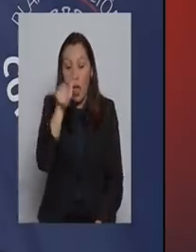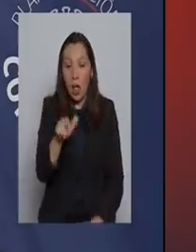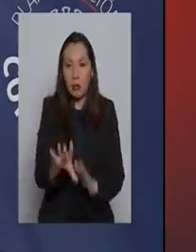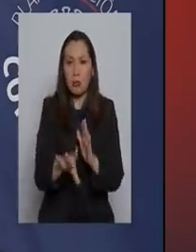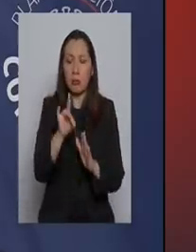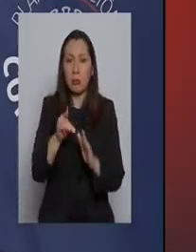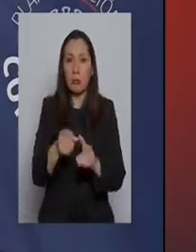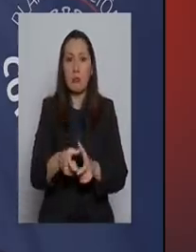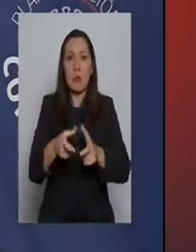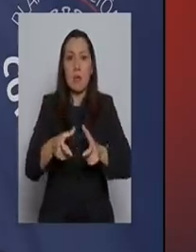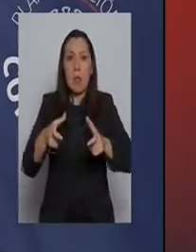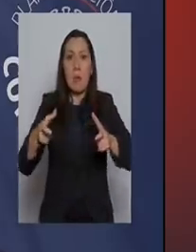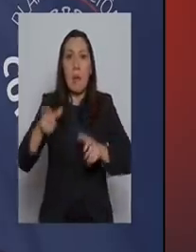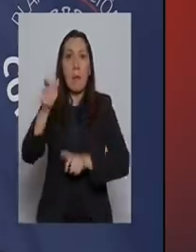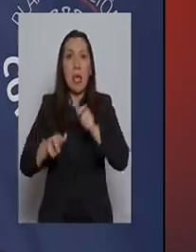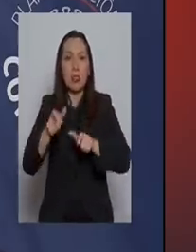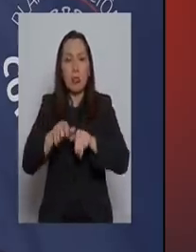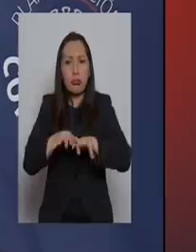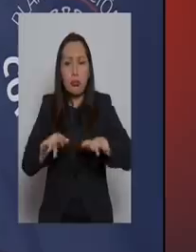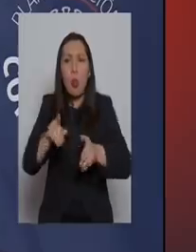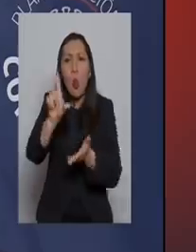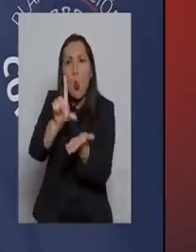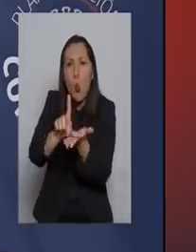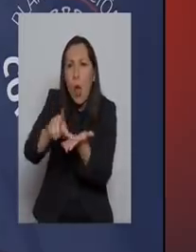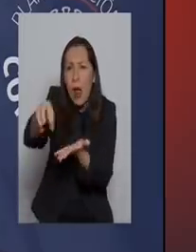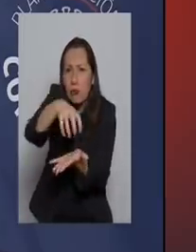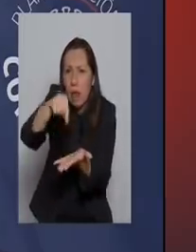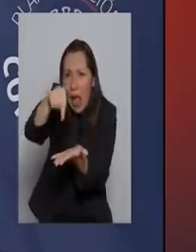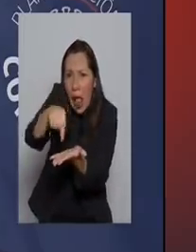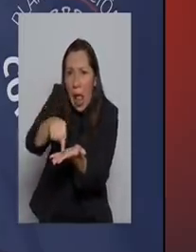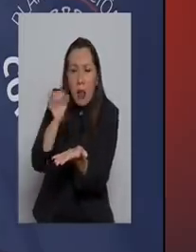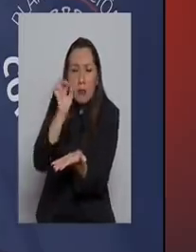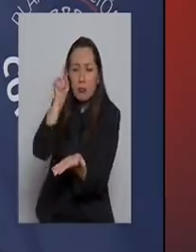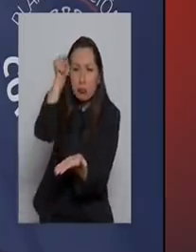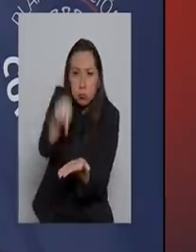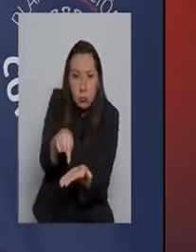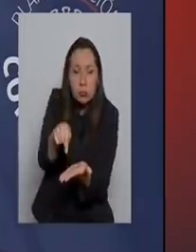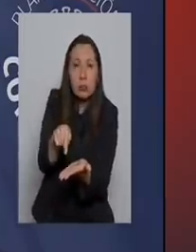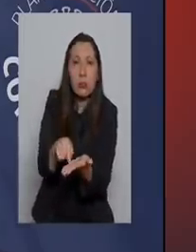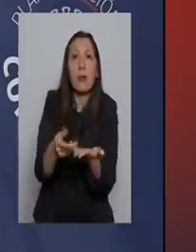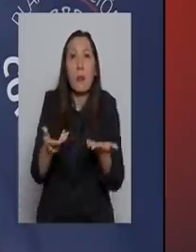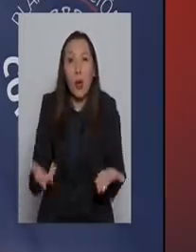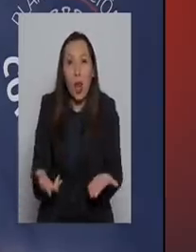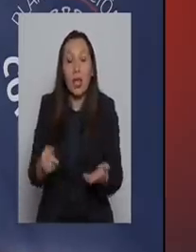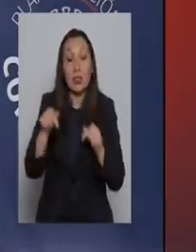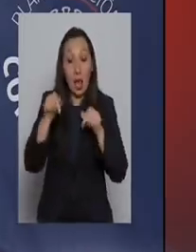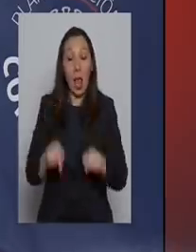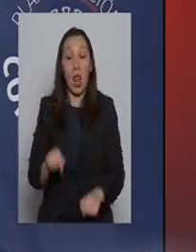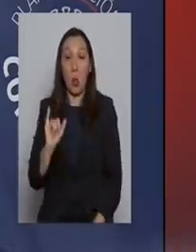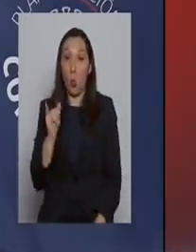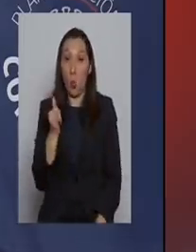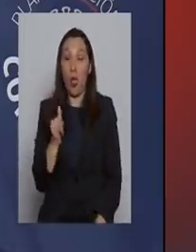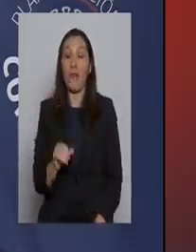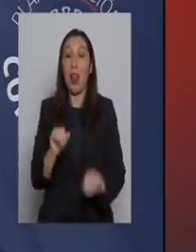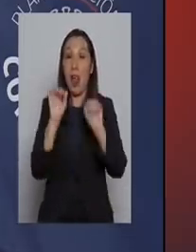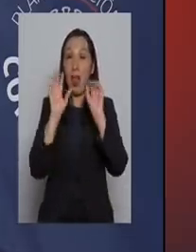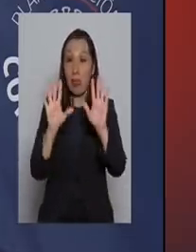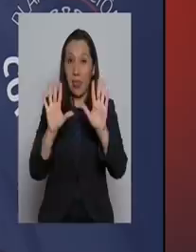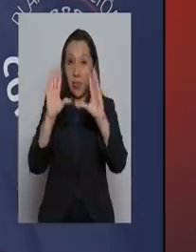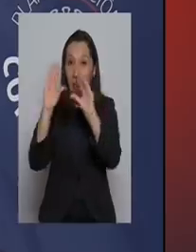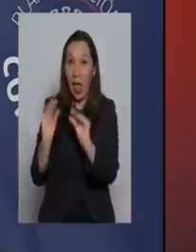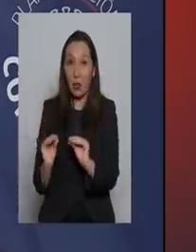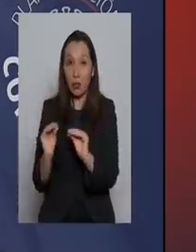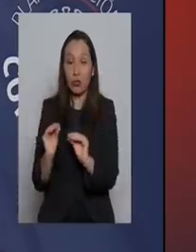identificamos un aumento de los casos en una parte específica de la comuna, y es por eso que este jueves a las 22